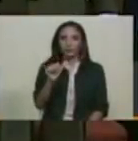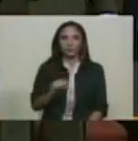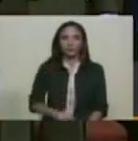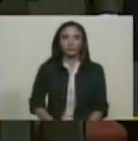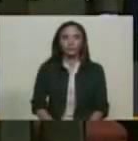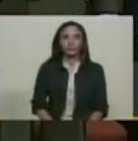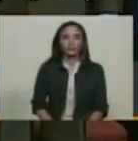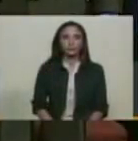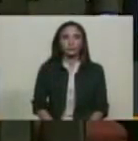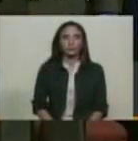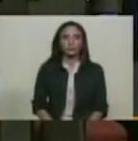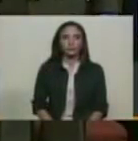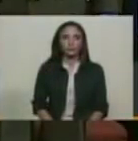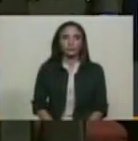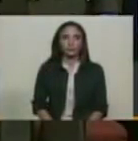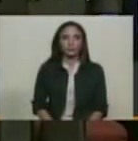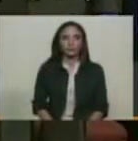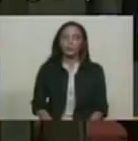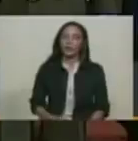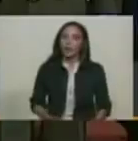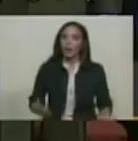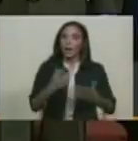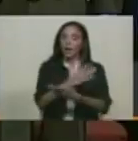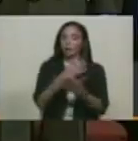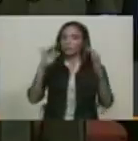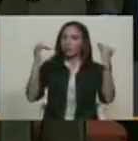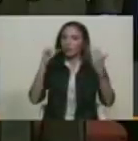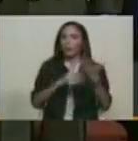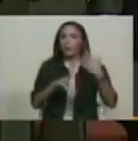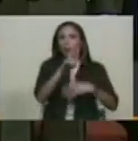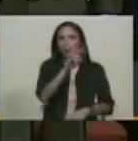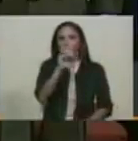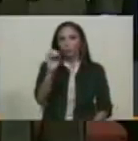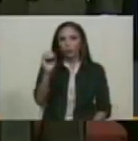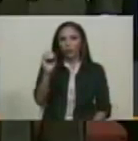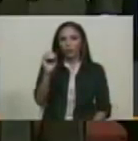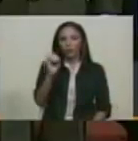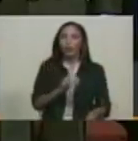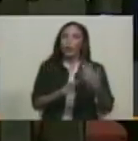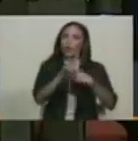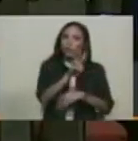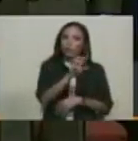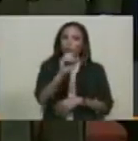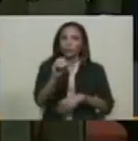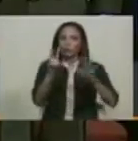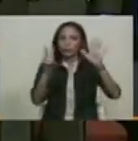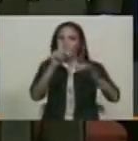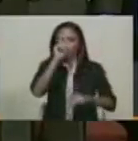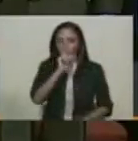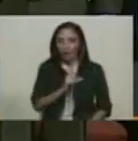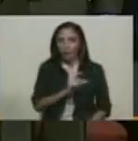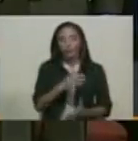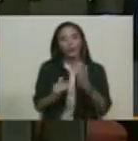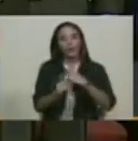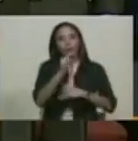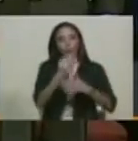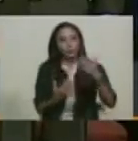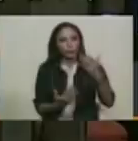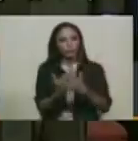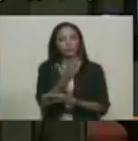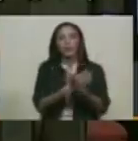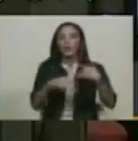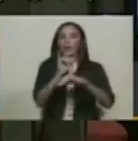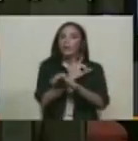conmemoramos los 200 7 años de la declaratoria de la